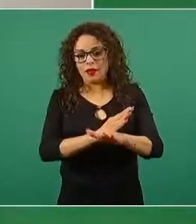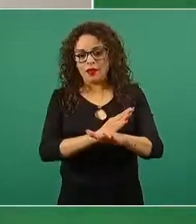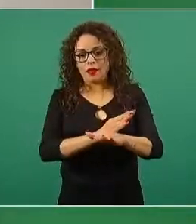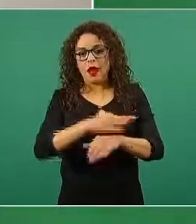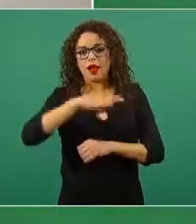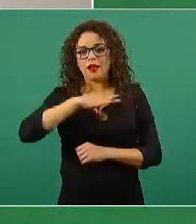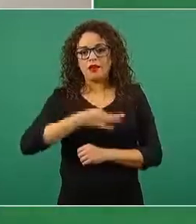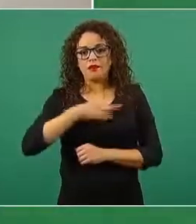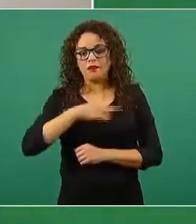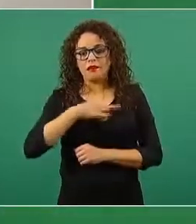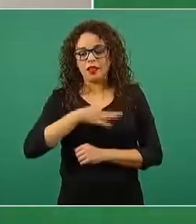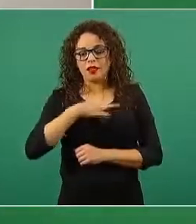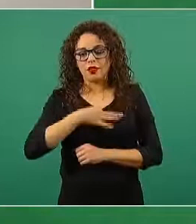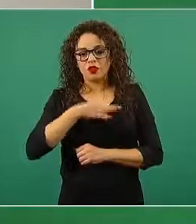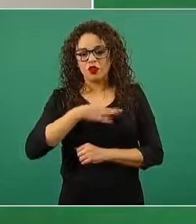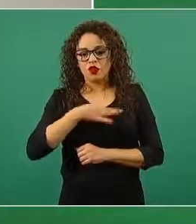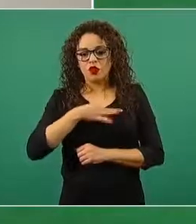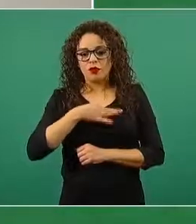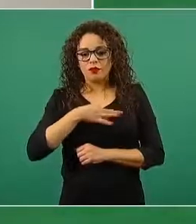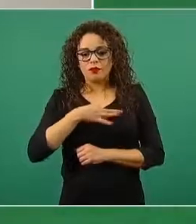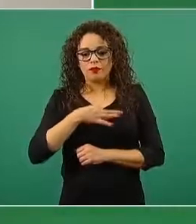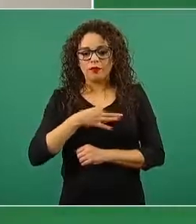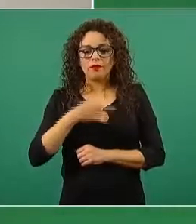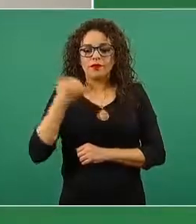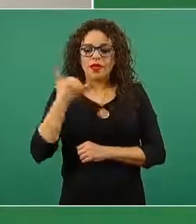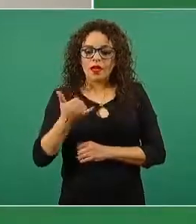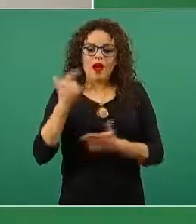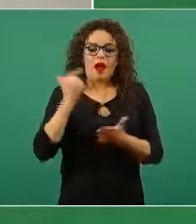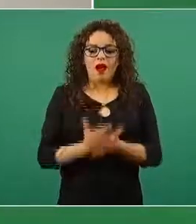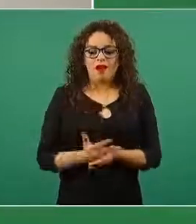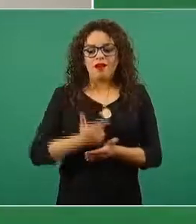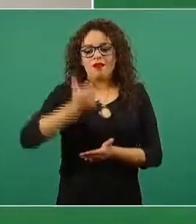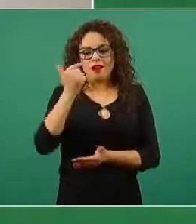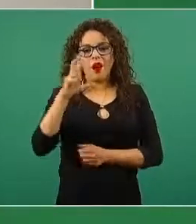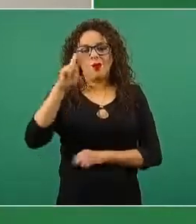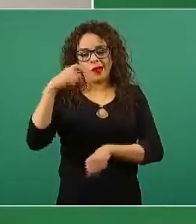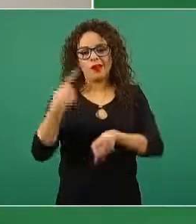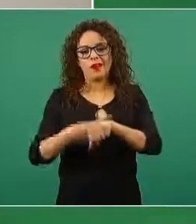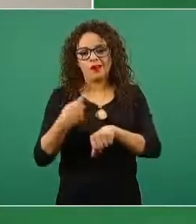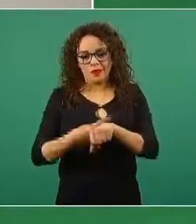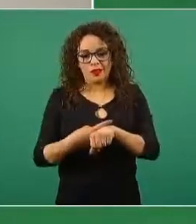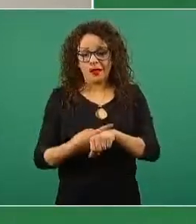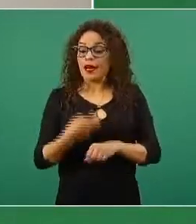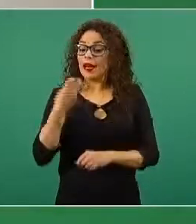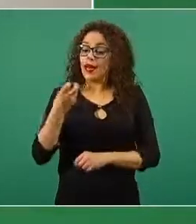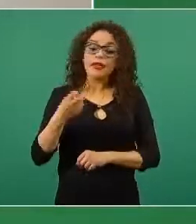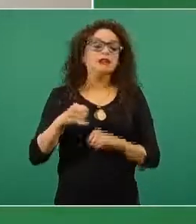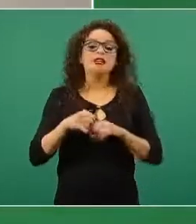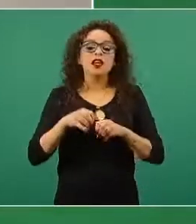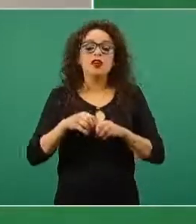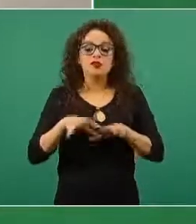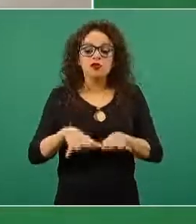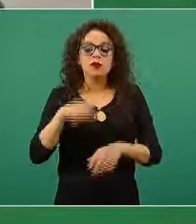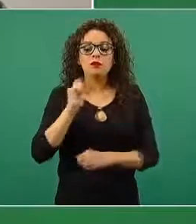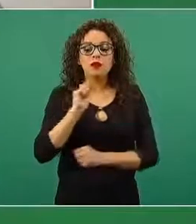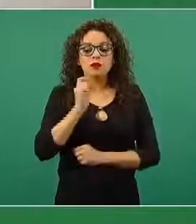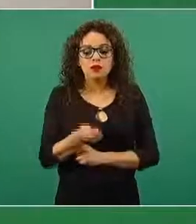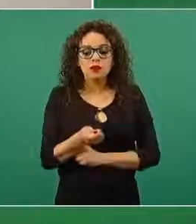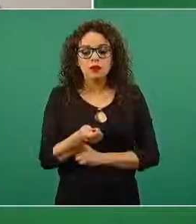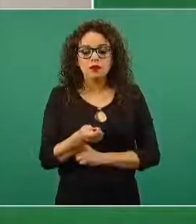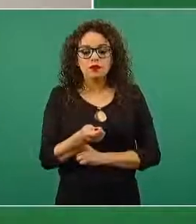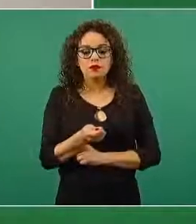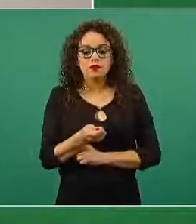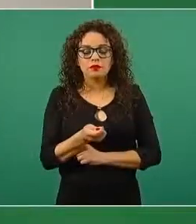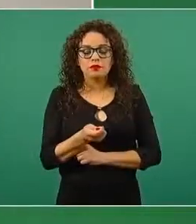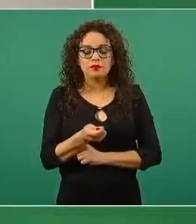la infección, ¿no? Y los cuadros graves. Entonces, esta es información que se va a ir generando a